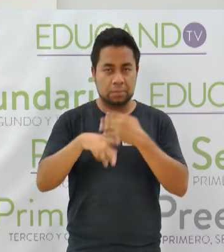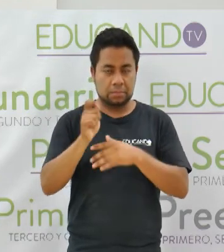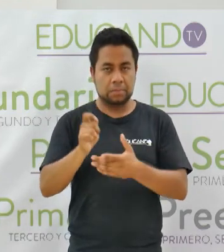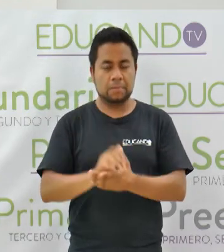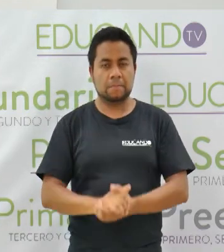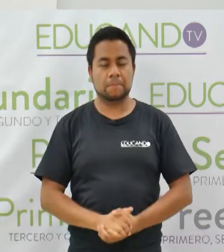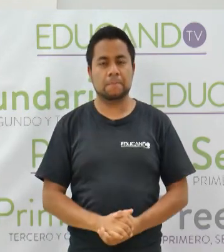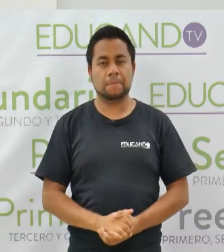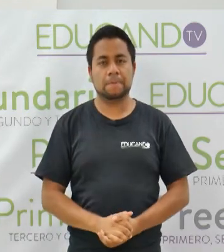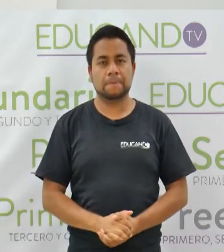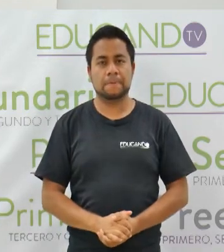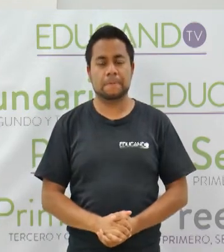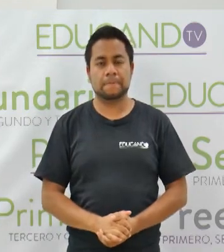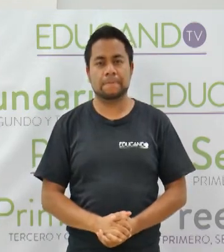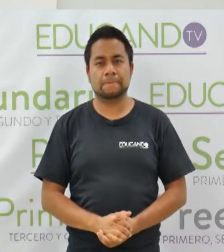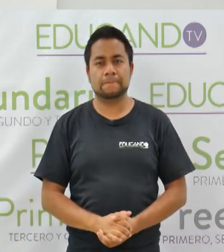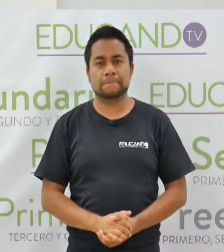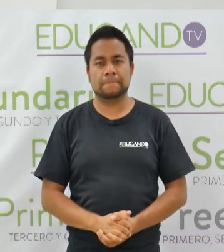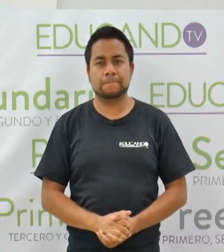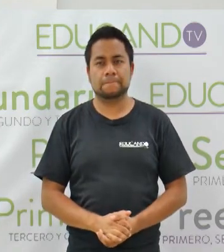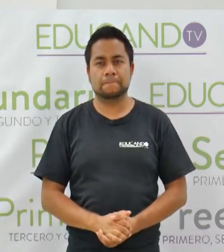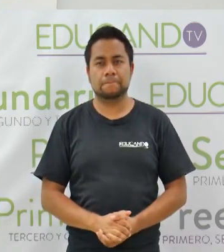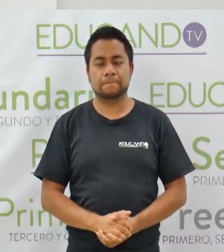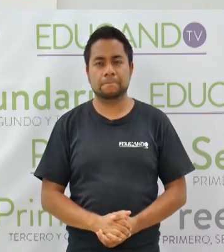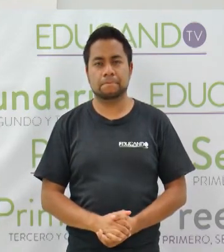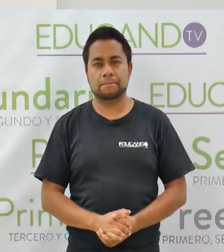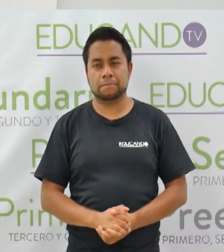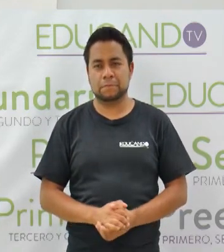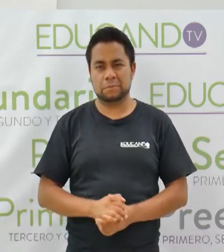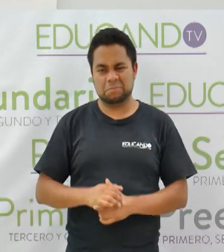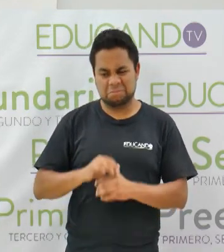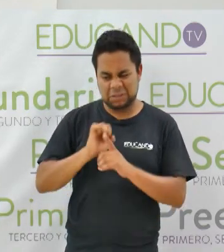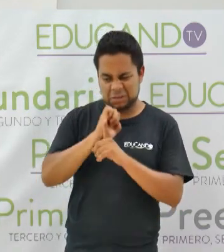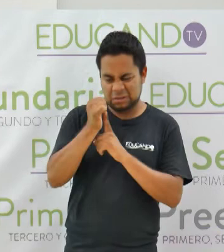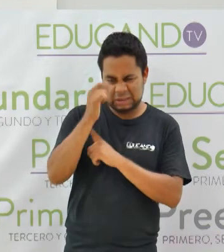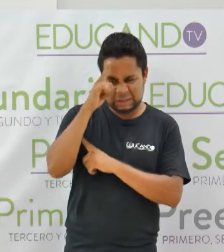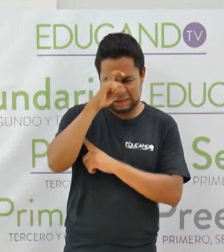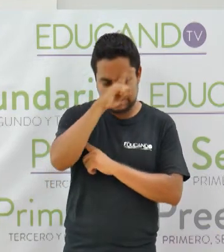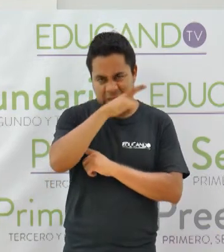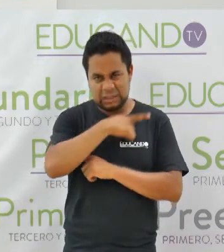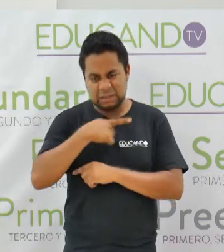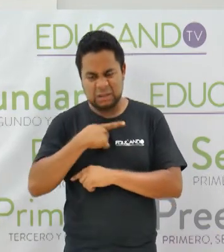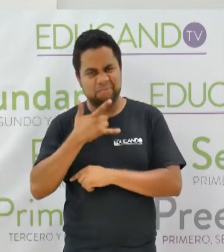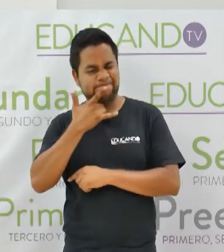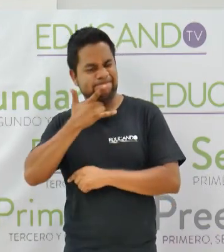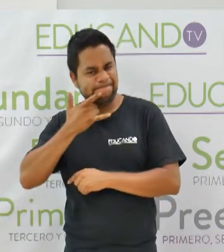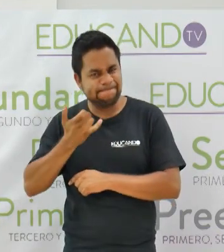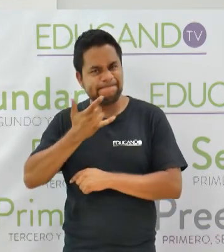así: hay que esforzarse en situaciones difíciles.